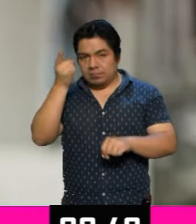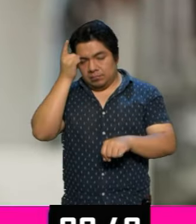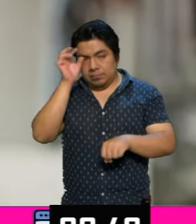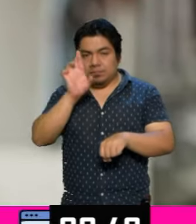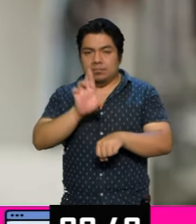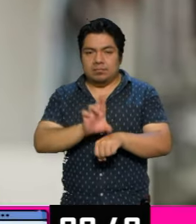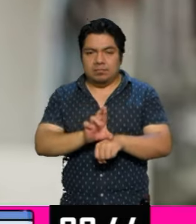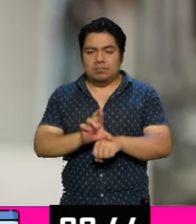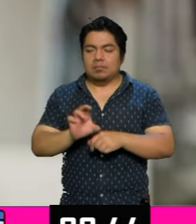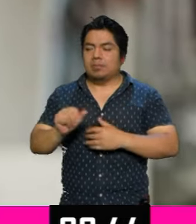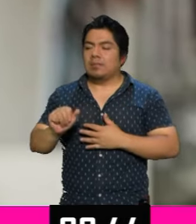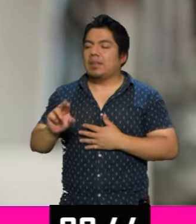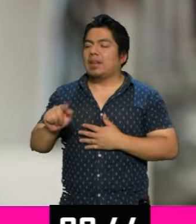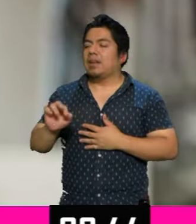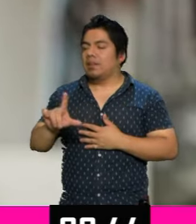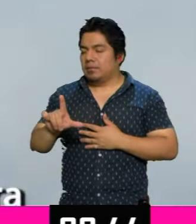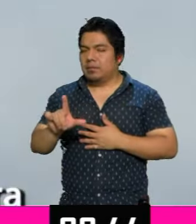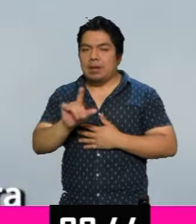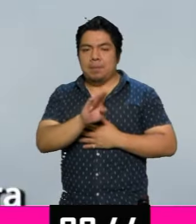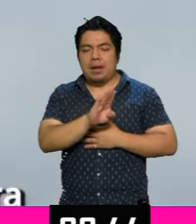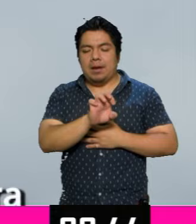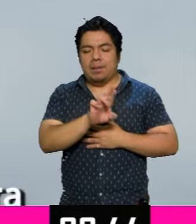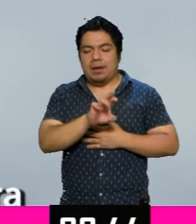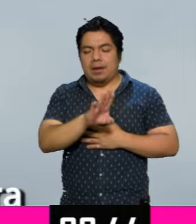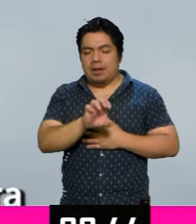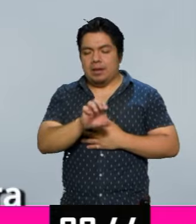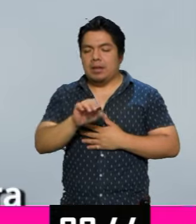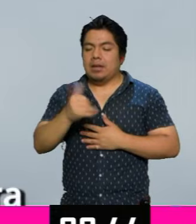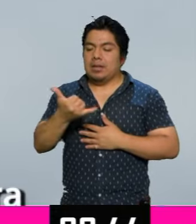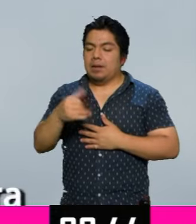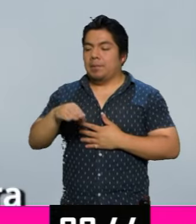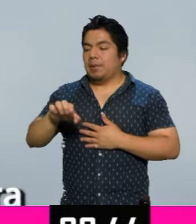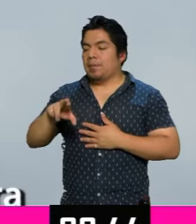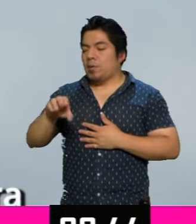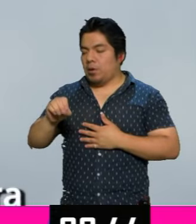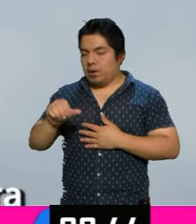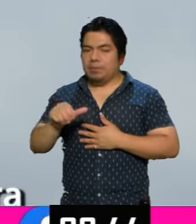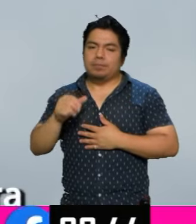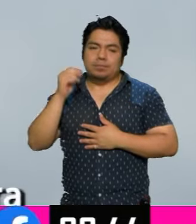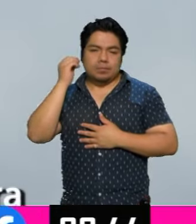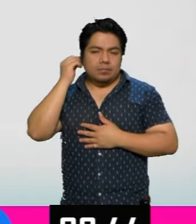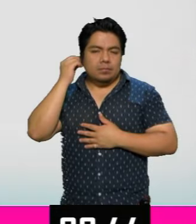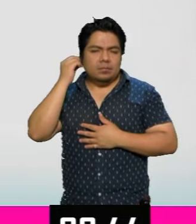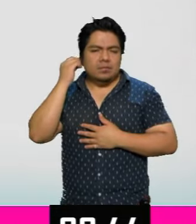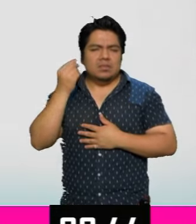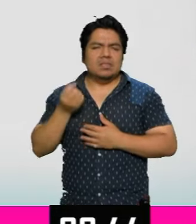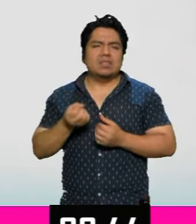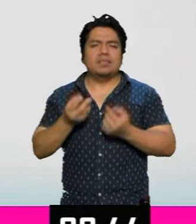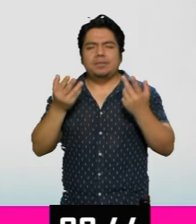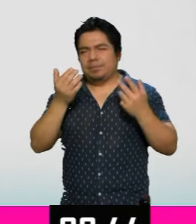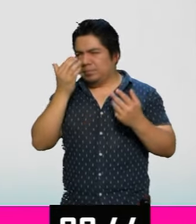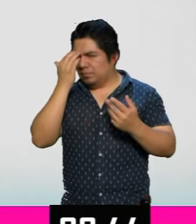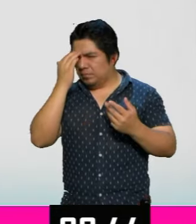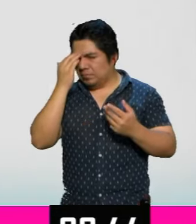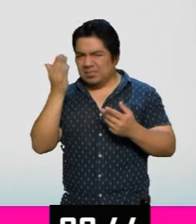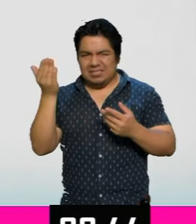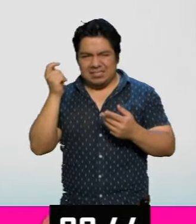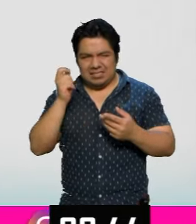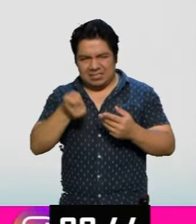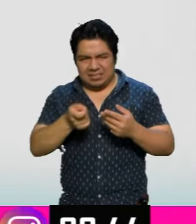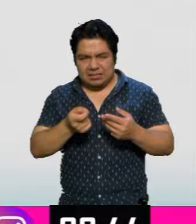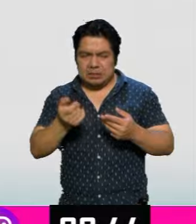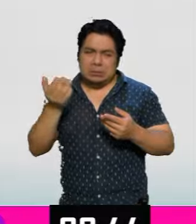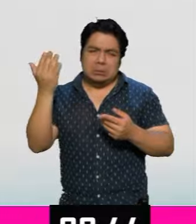documental Acteal, Barbarie y Memoria. Uy, Acteal, ¿ya cuántos se acordarán realmente de lo que sucedió?